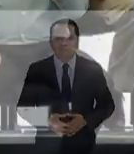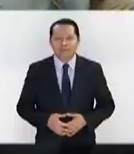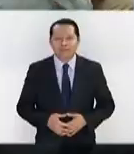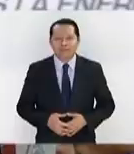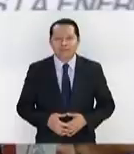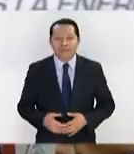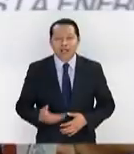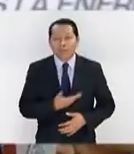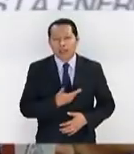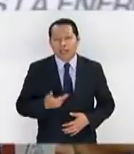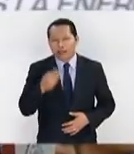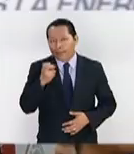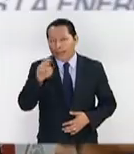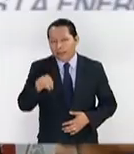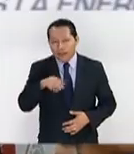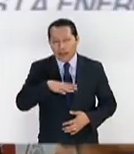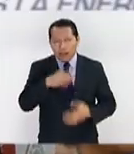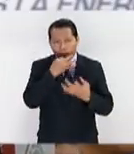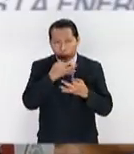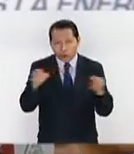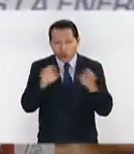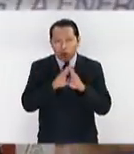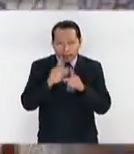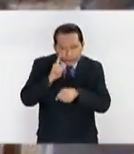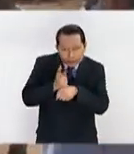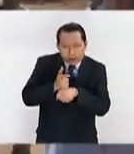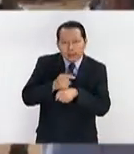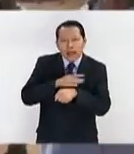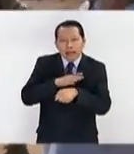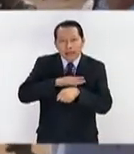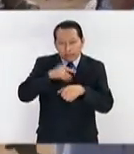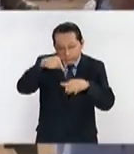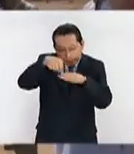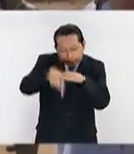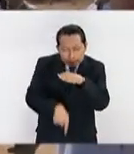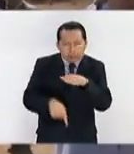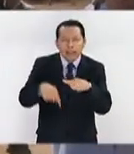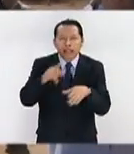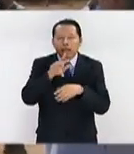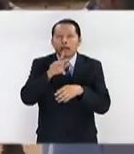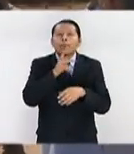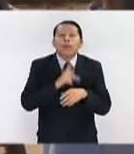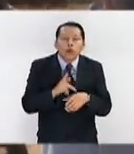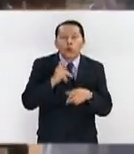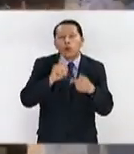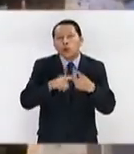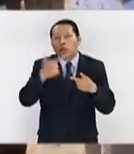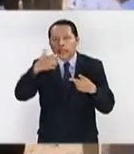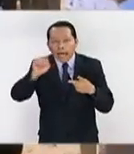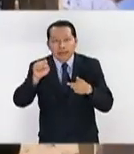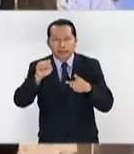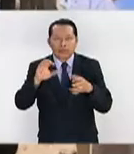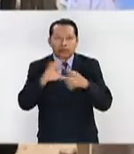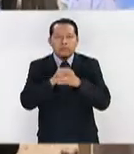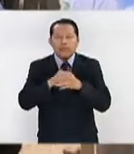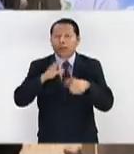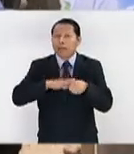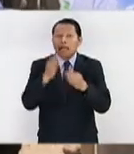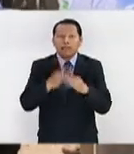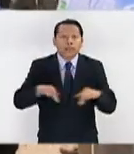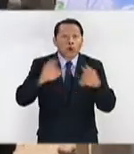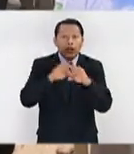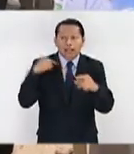El presidente Enrique Peña Nieto anunció el descubrimiento del yacimiento de petróleo y gas asociado más importante de los últimos